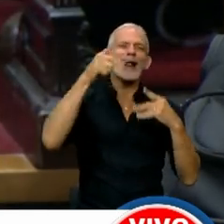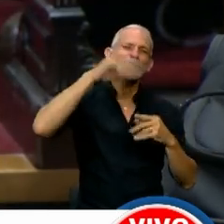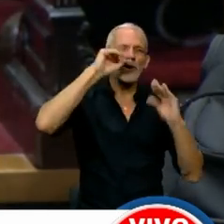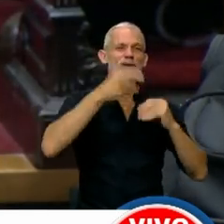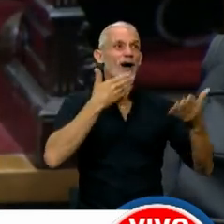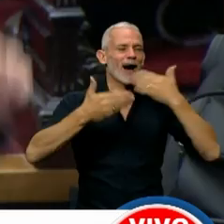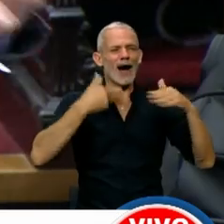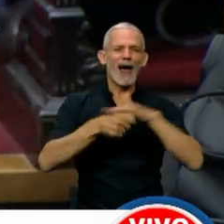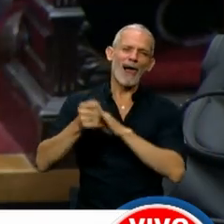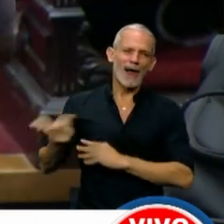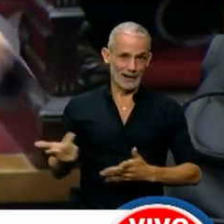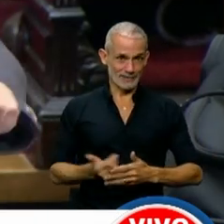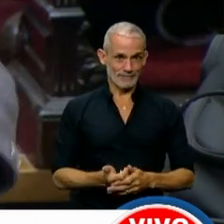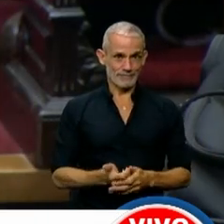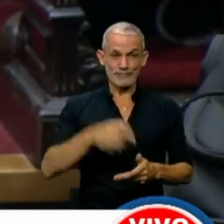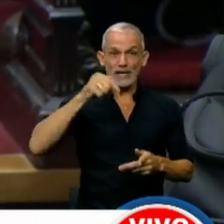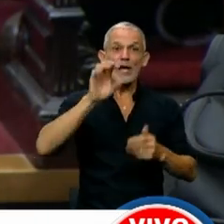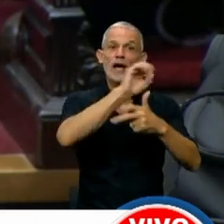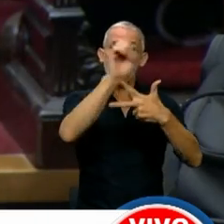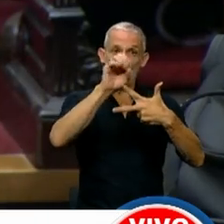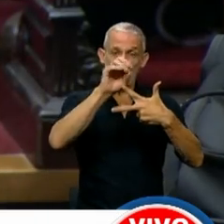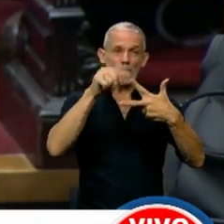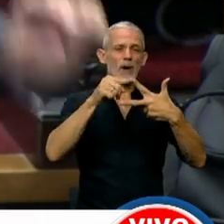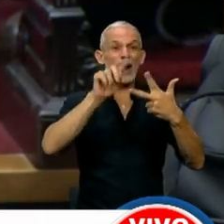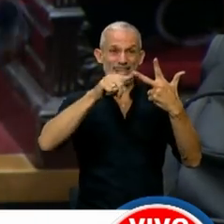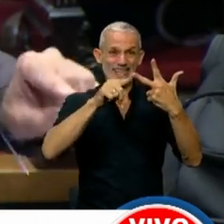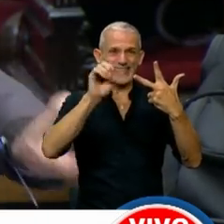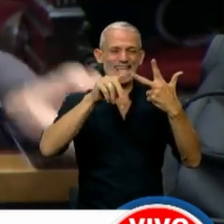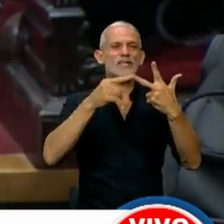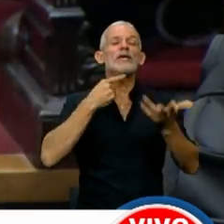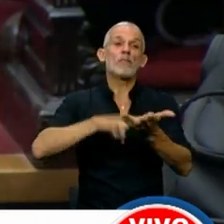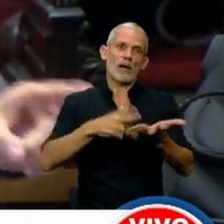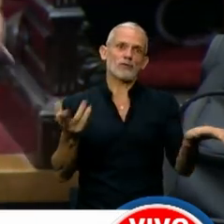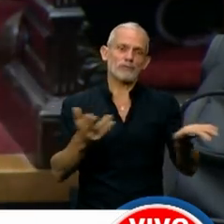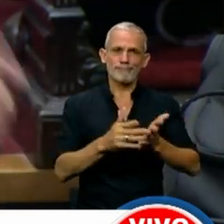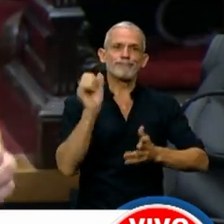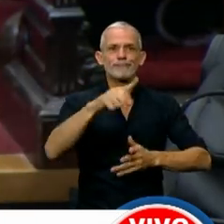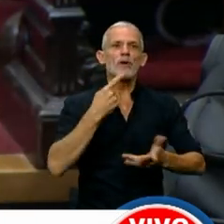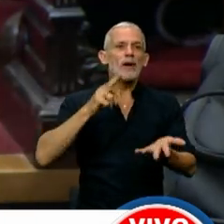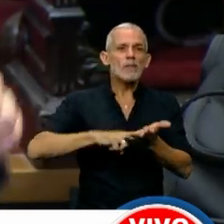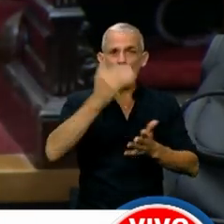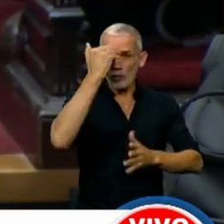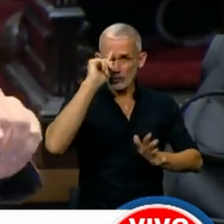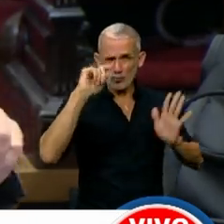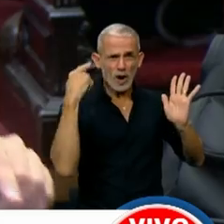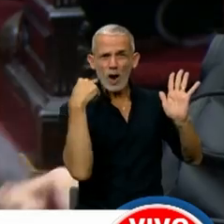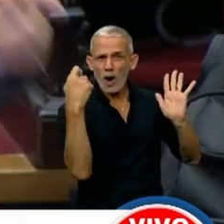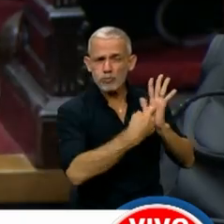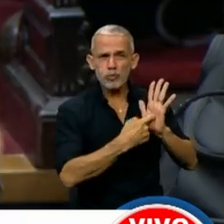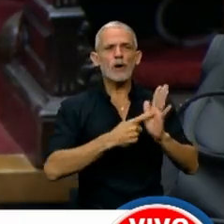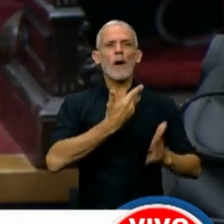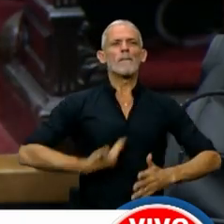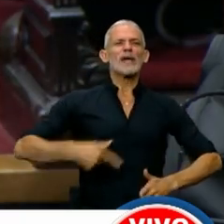noche este el otro nombre de este presupuesto el tercero es impuestos la facultad inconstitucional delegada al